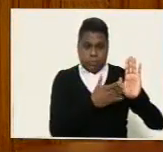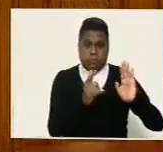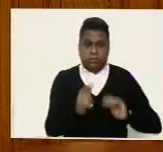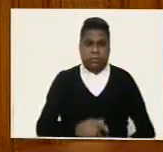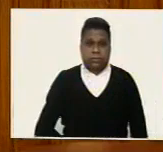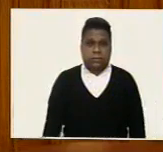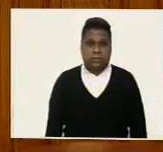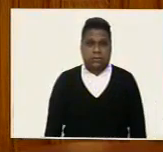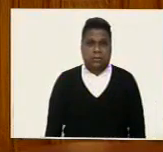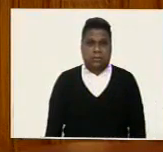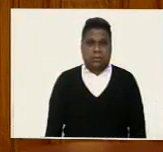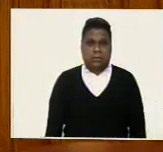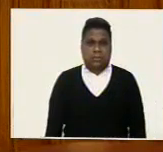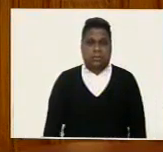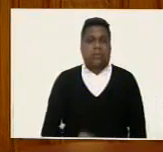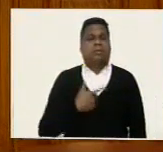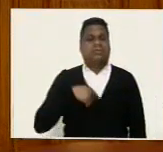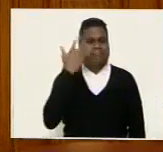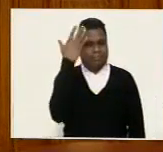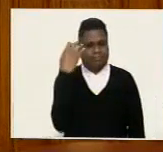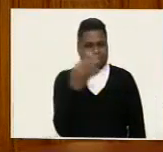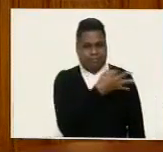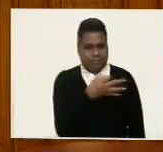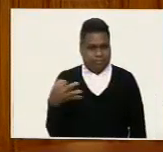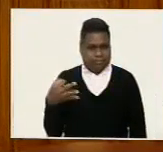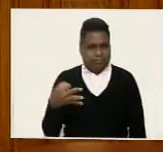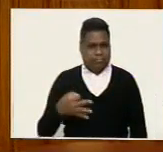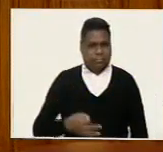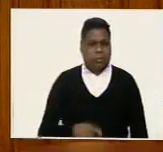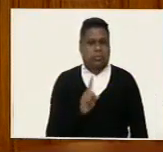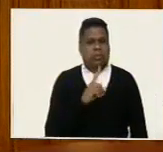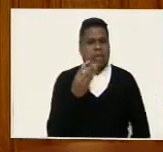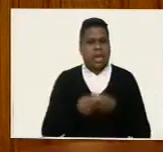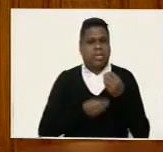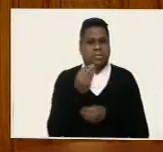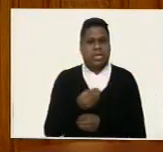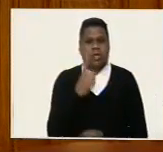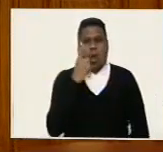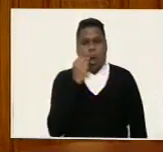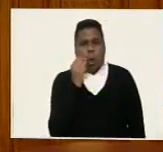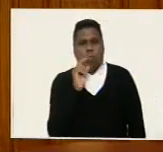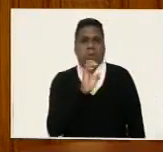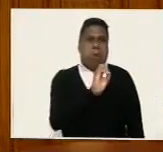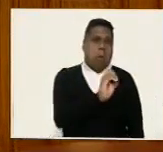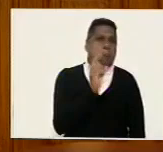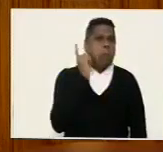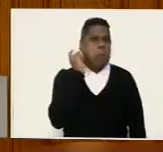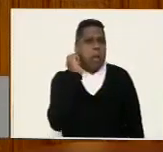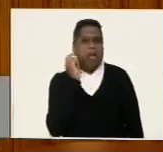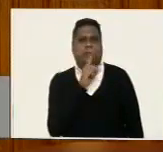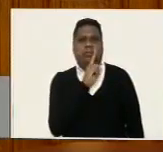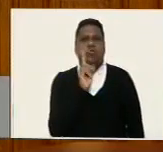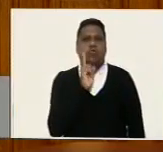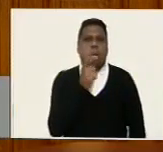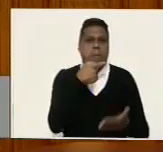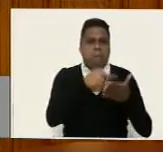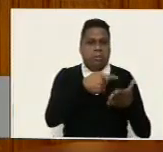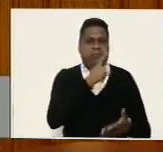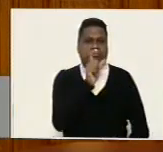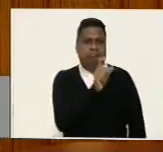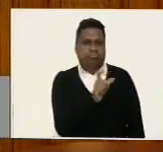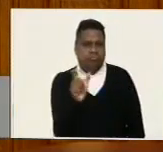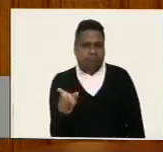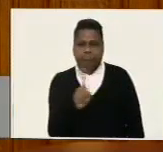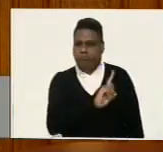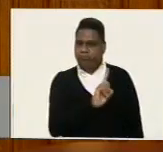tenemos perfecta comprensión que estas sanciones no se están haciendo a hombres y mujeres, ni a sus nombres.